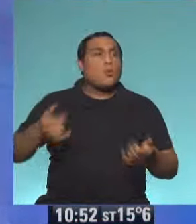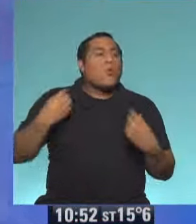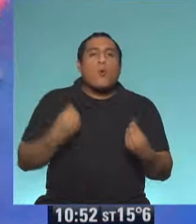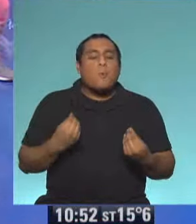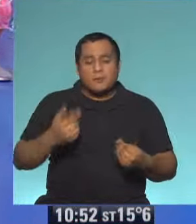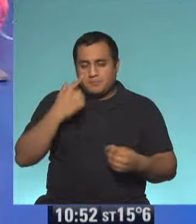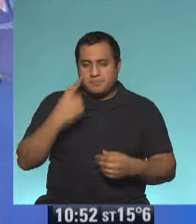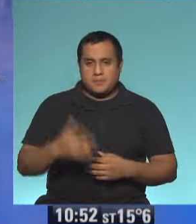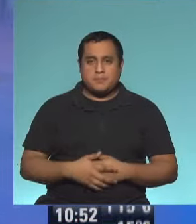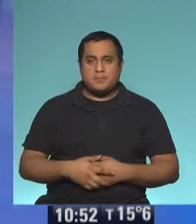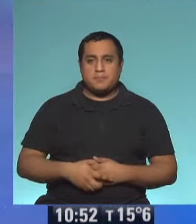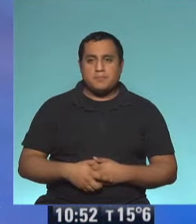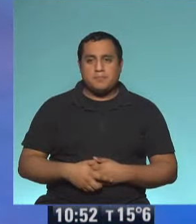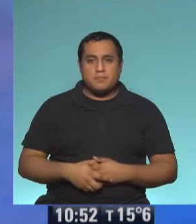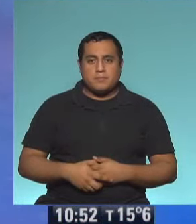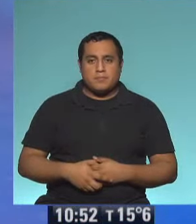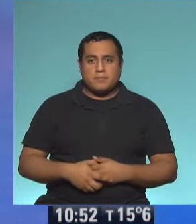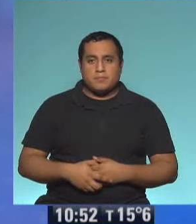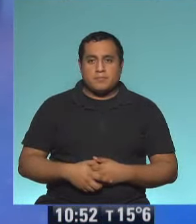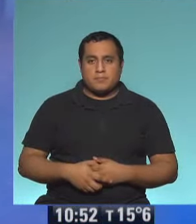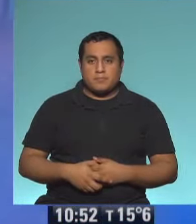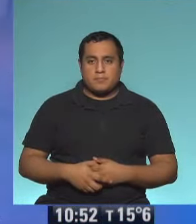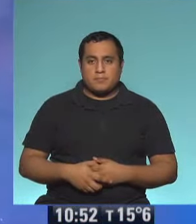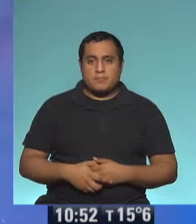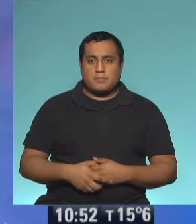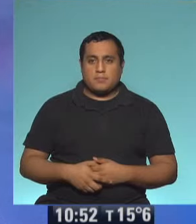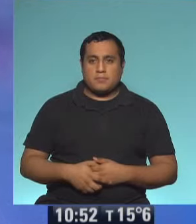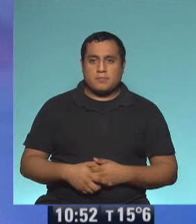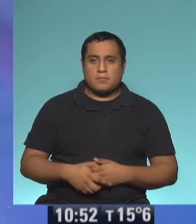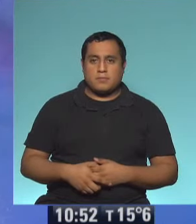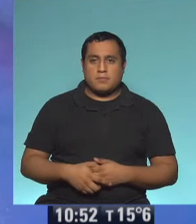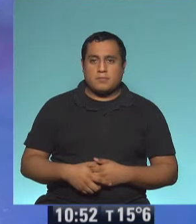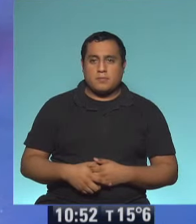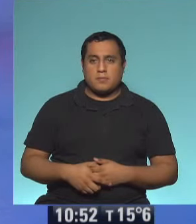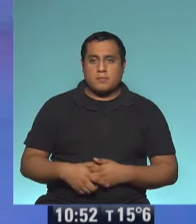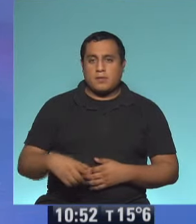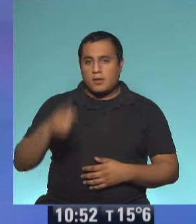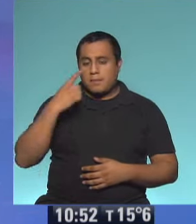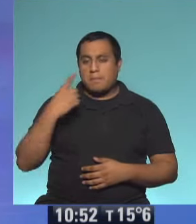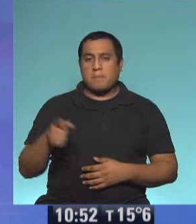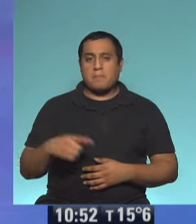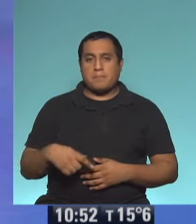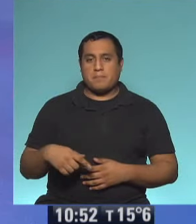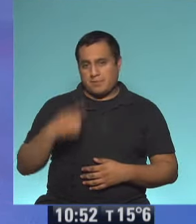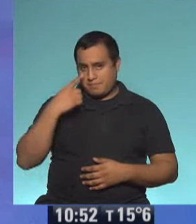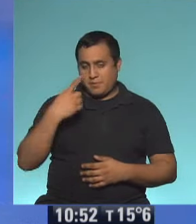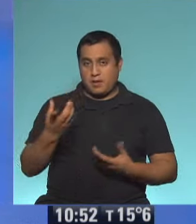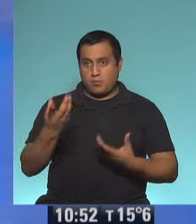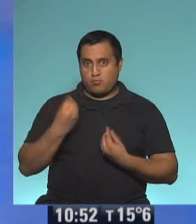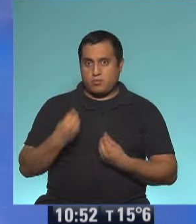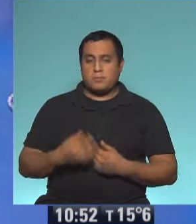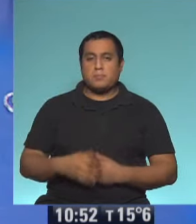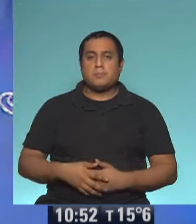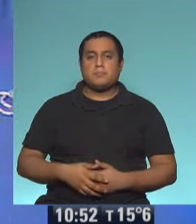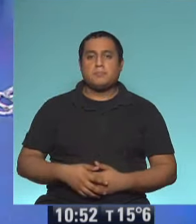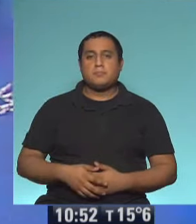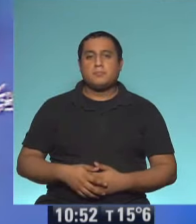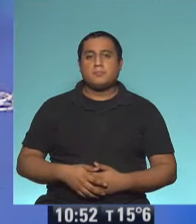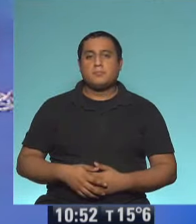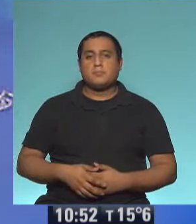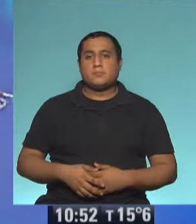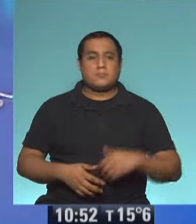sí, sí. Es así, mira. Saltar la soga. Te digo, para entrar en calor, vamos a jugar un poco a la viborita. Mira, ¿me ayudas, Maga? Claro. Nos ponemos vos